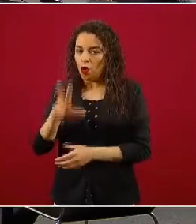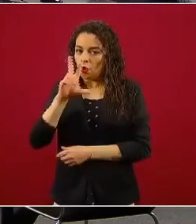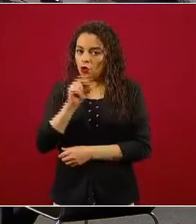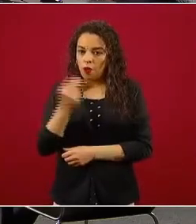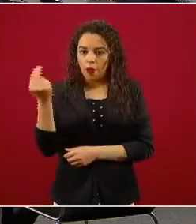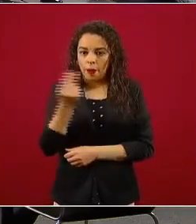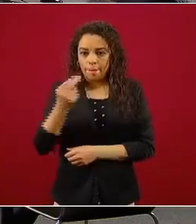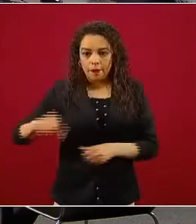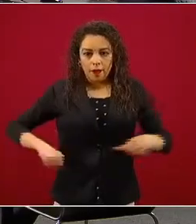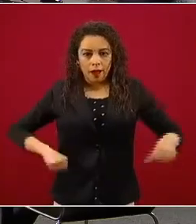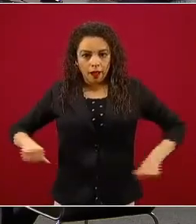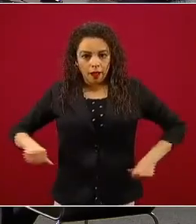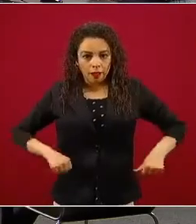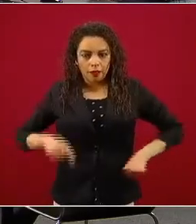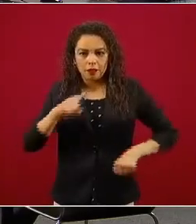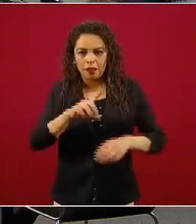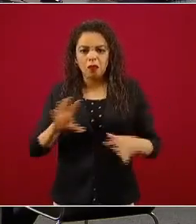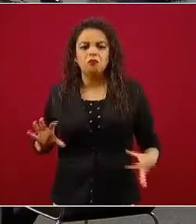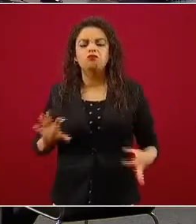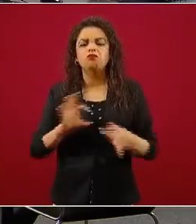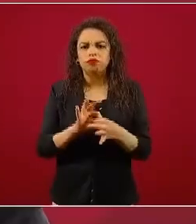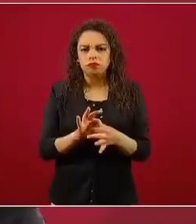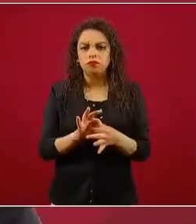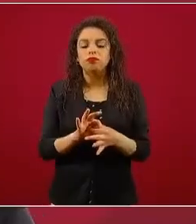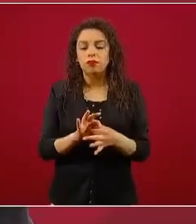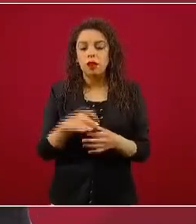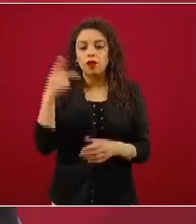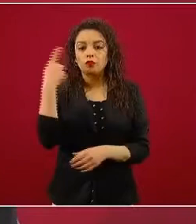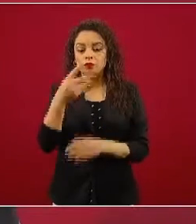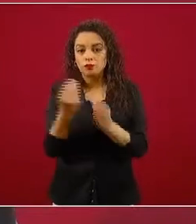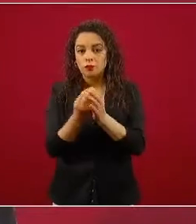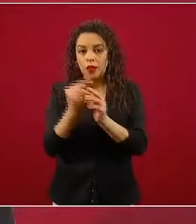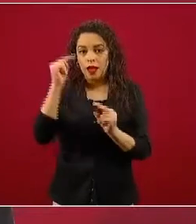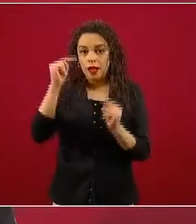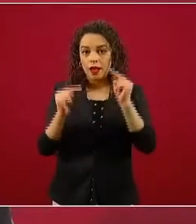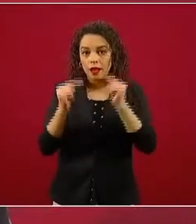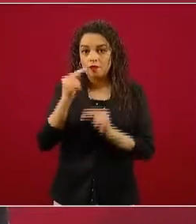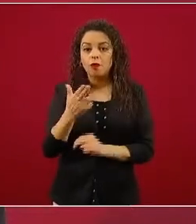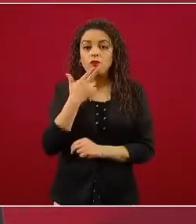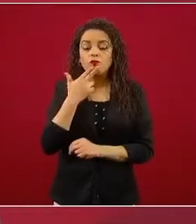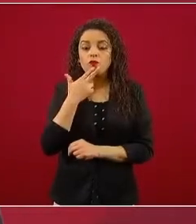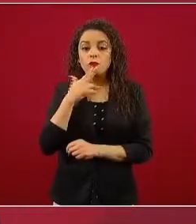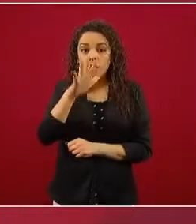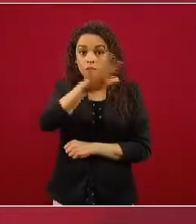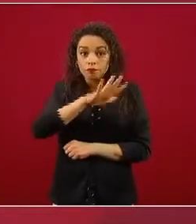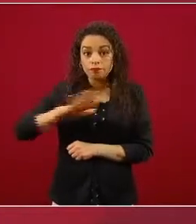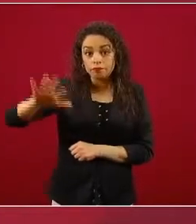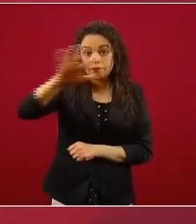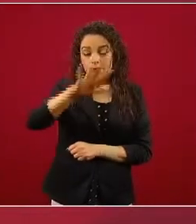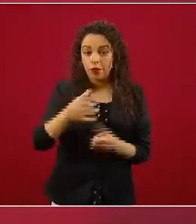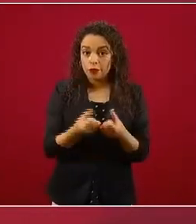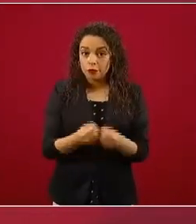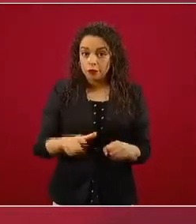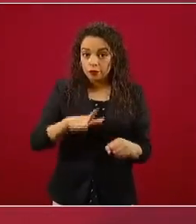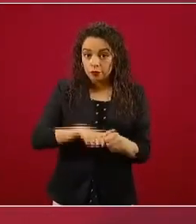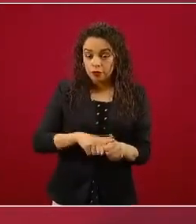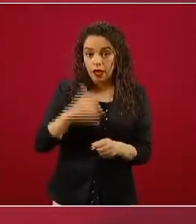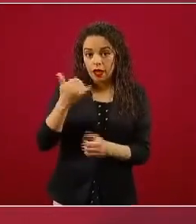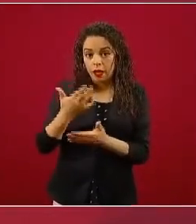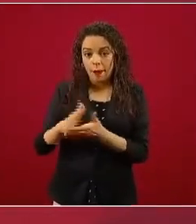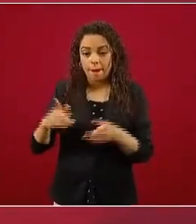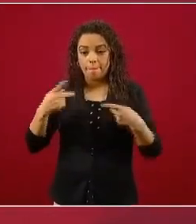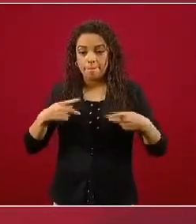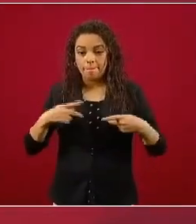de acuerdo a estos niveles de utilidad pública, valor social y de personas que